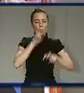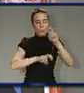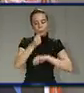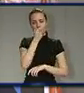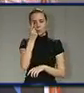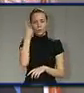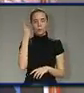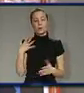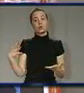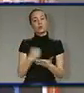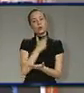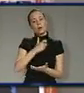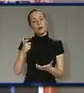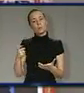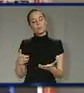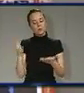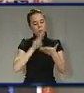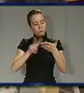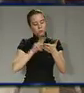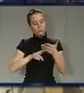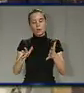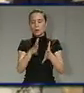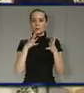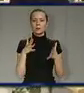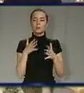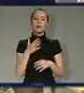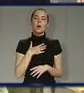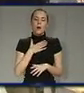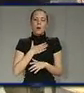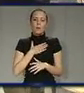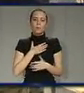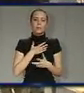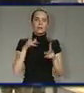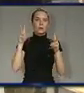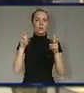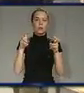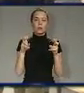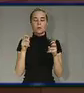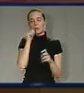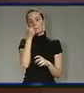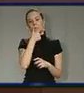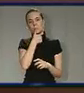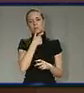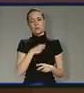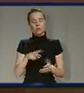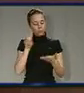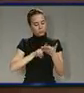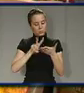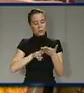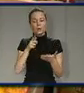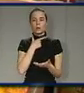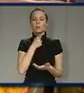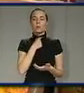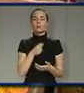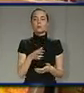comparten el amor a la lectura... ...y a los autores más vendidos. Me gusta mucho leer y suelo leer de misterio. Yo me acabo de